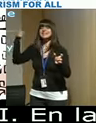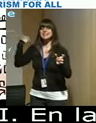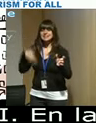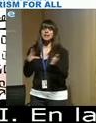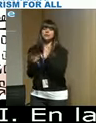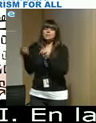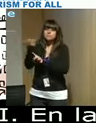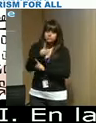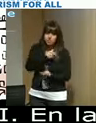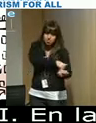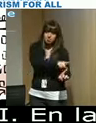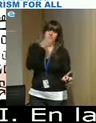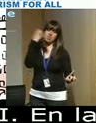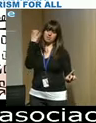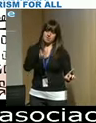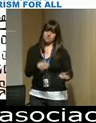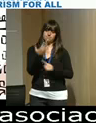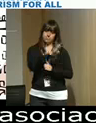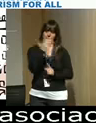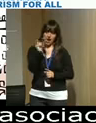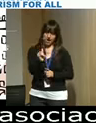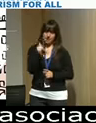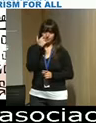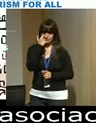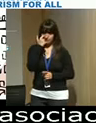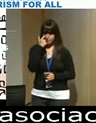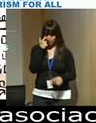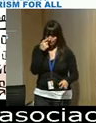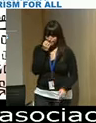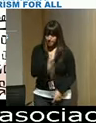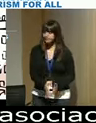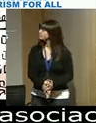el comité CERMI. Bien,